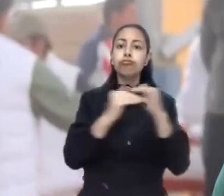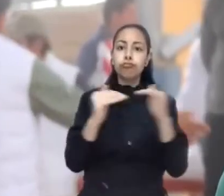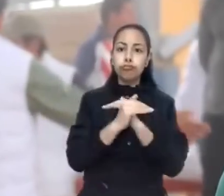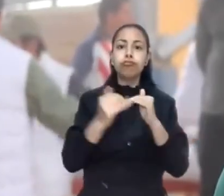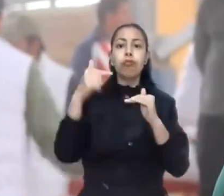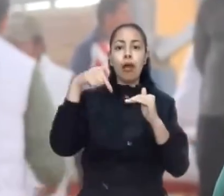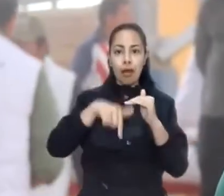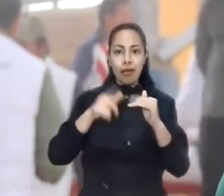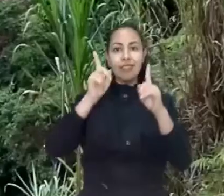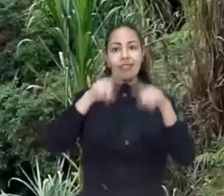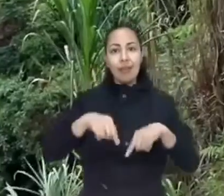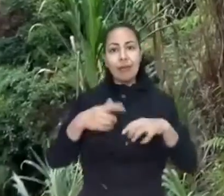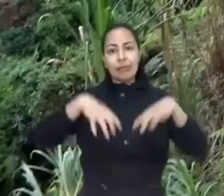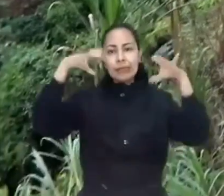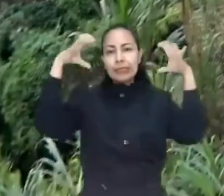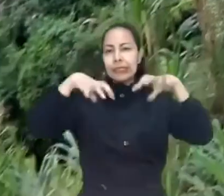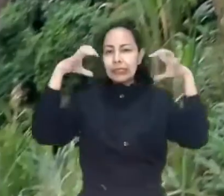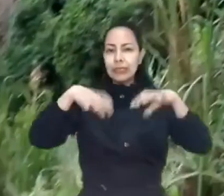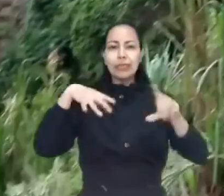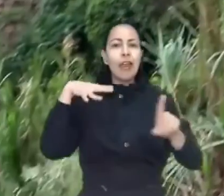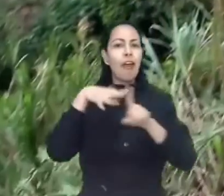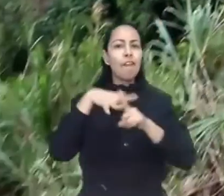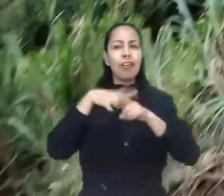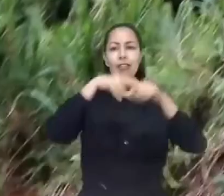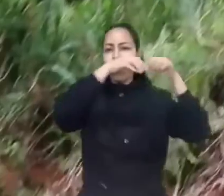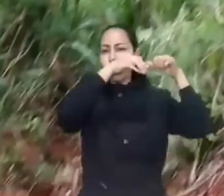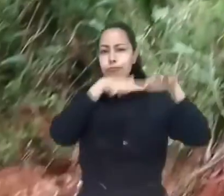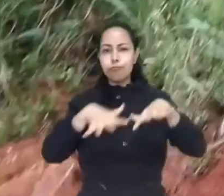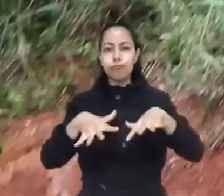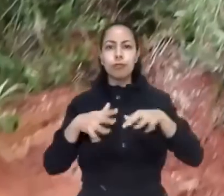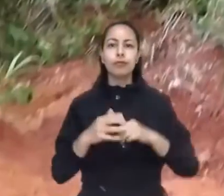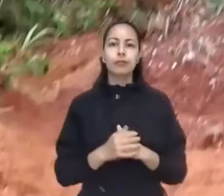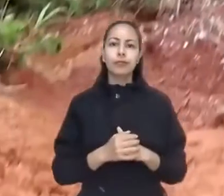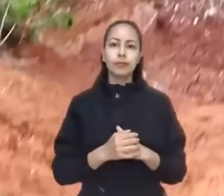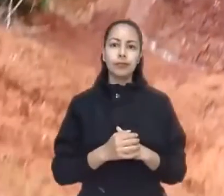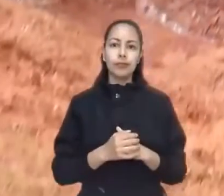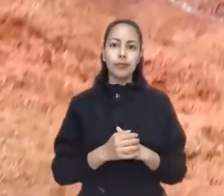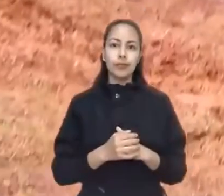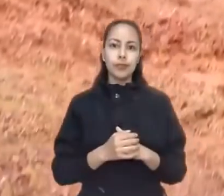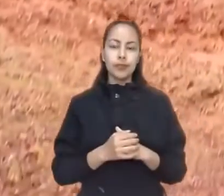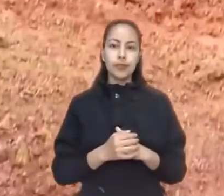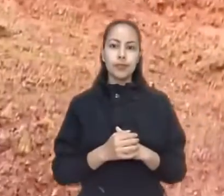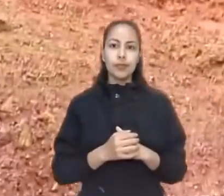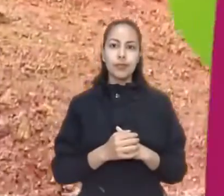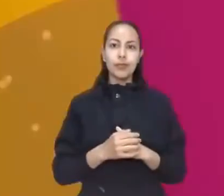vías también aquí no son las más óptimas, el invierno nos ha afectado con derrumbes.